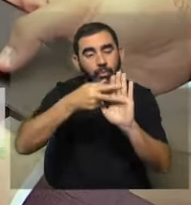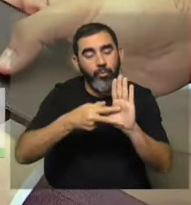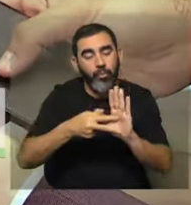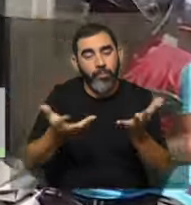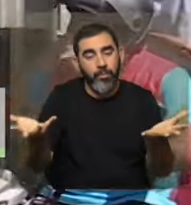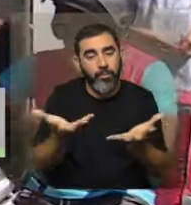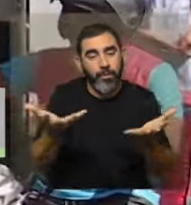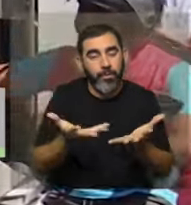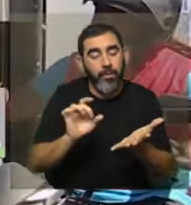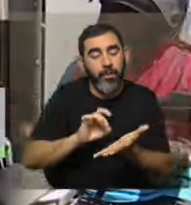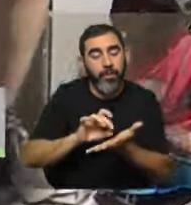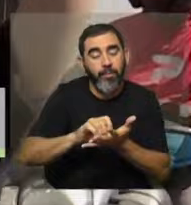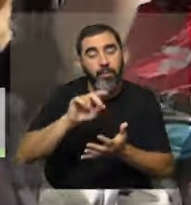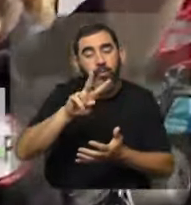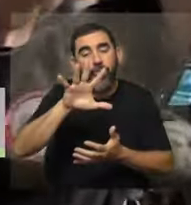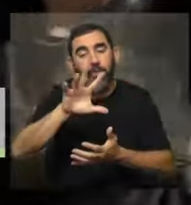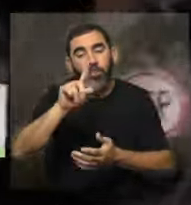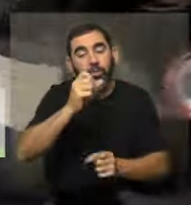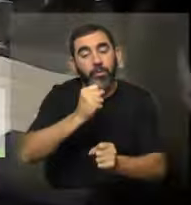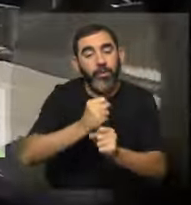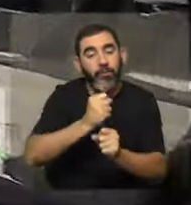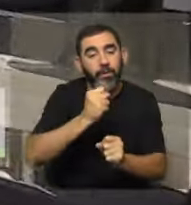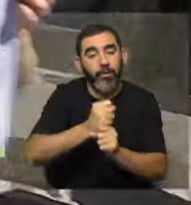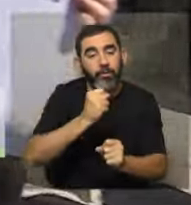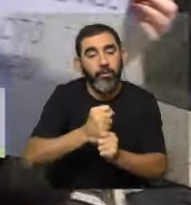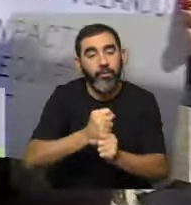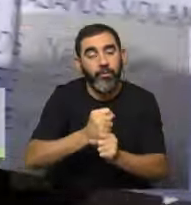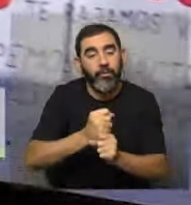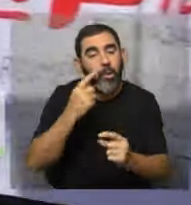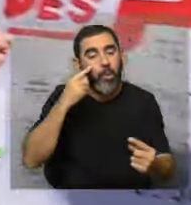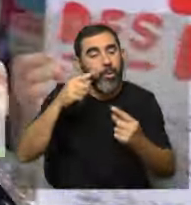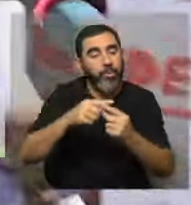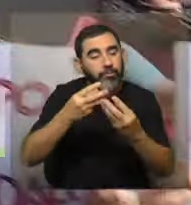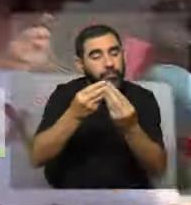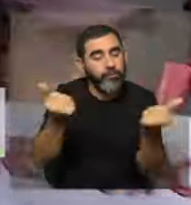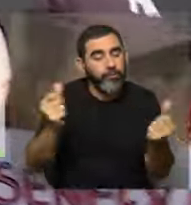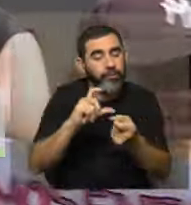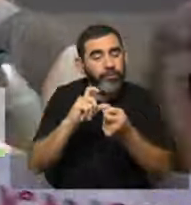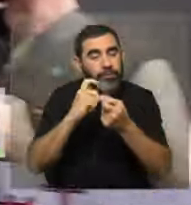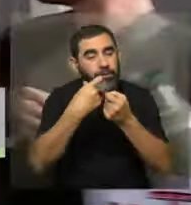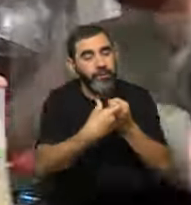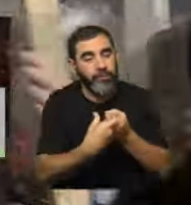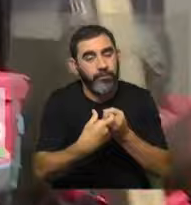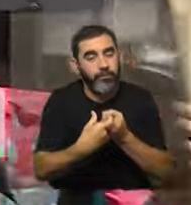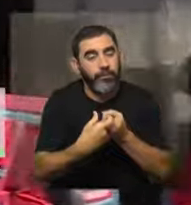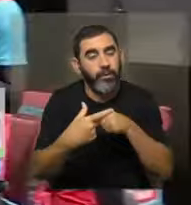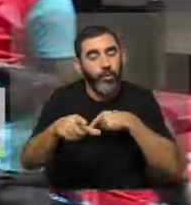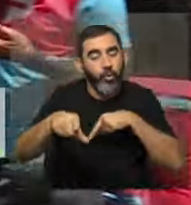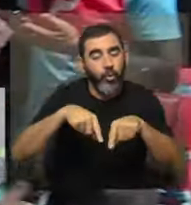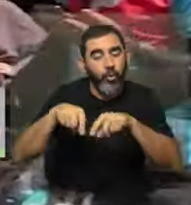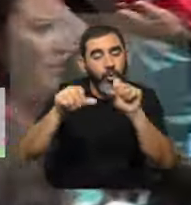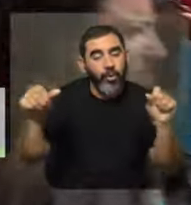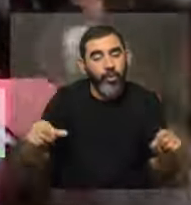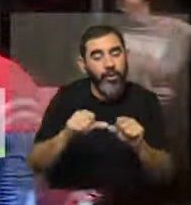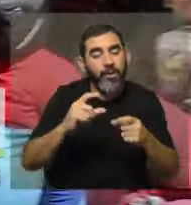vigente que el despido de 251 trabajadores es con intención de desmantelar el sindicato y coordina acciones